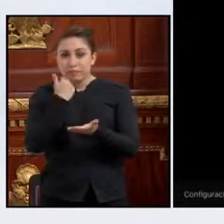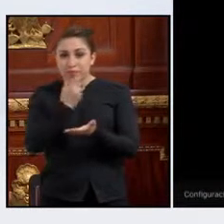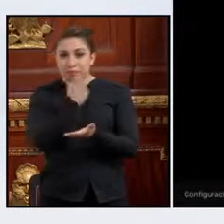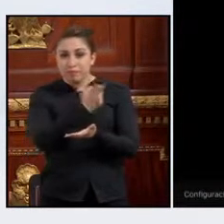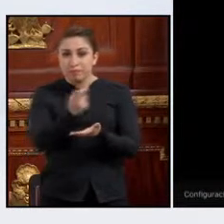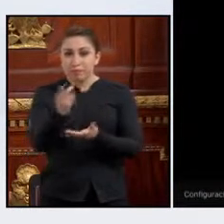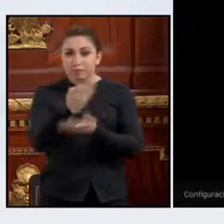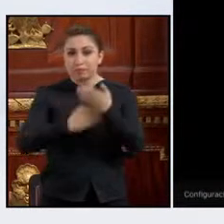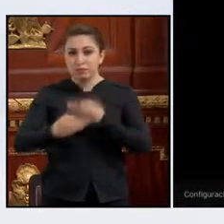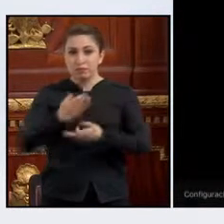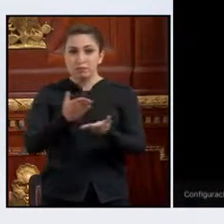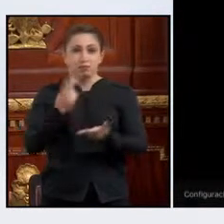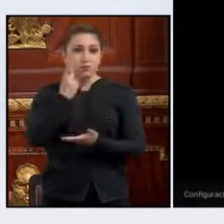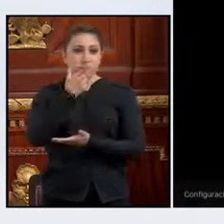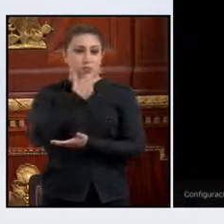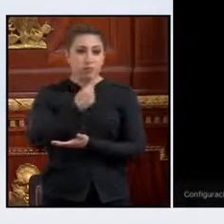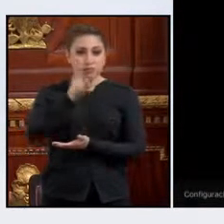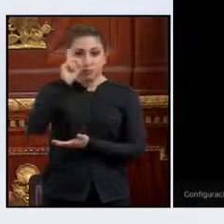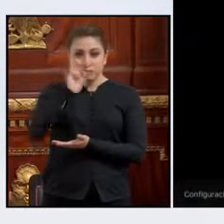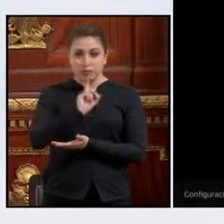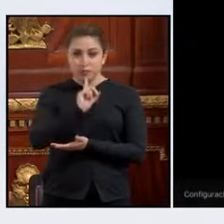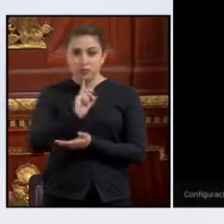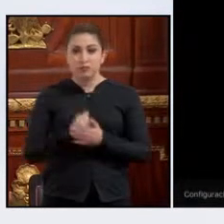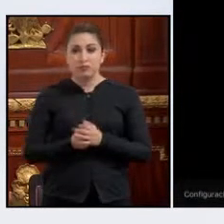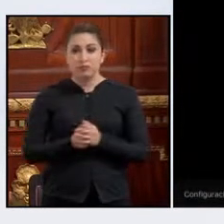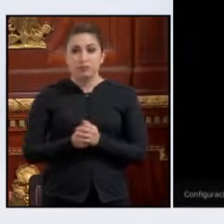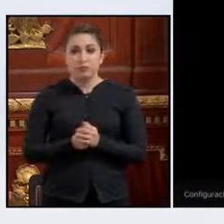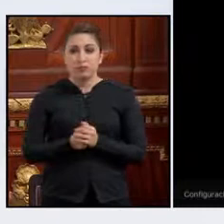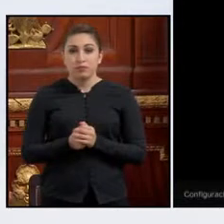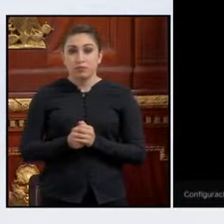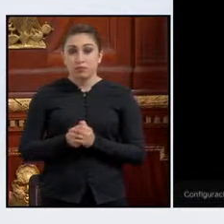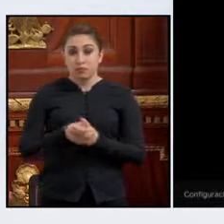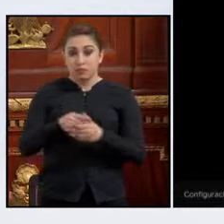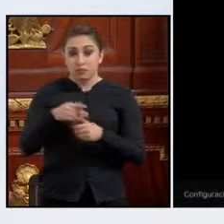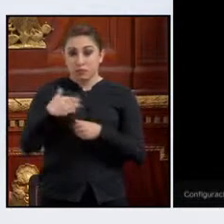que en breve presentaremos